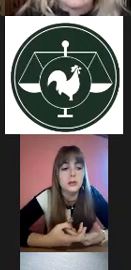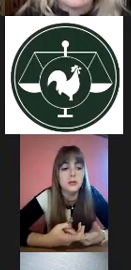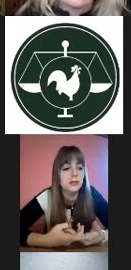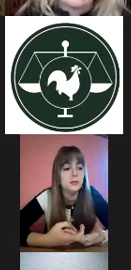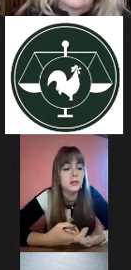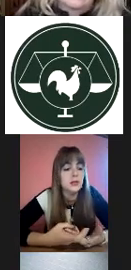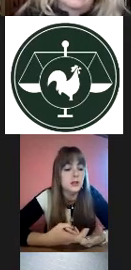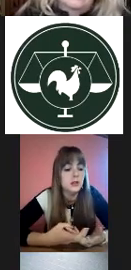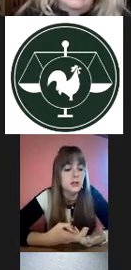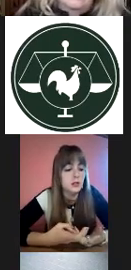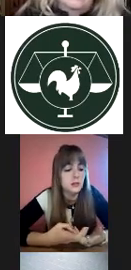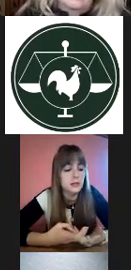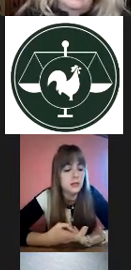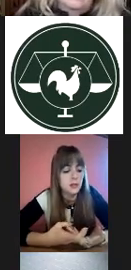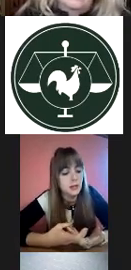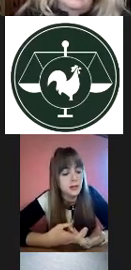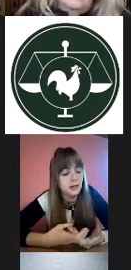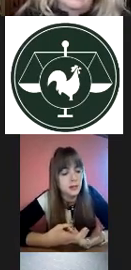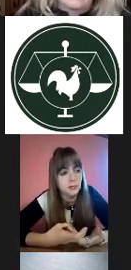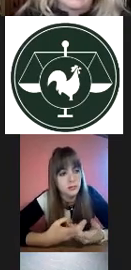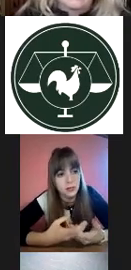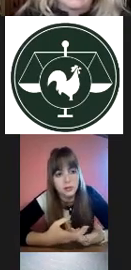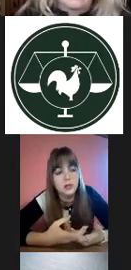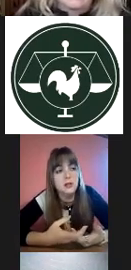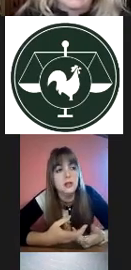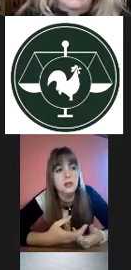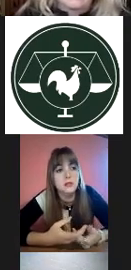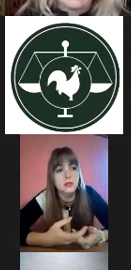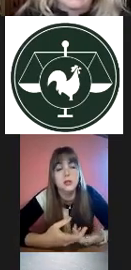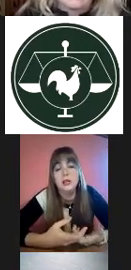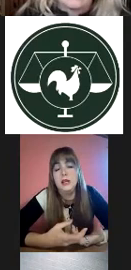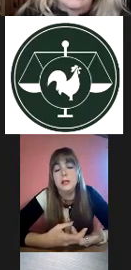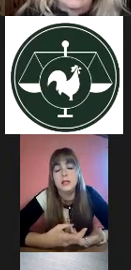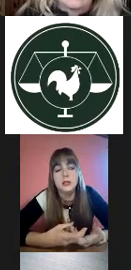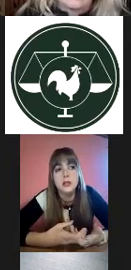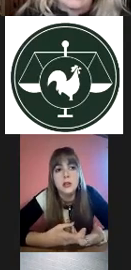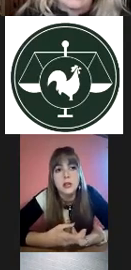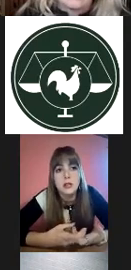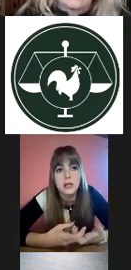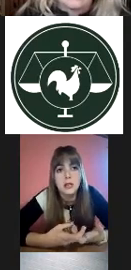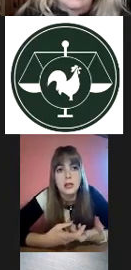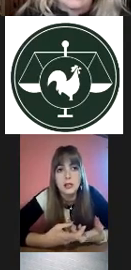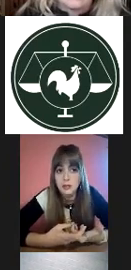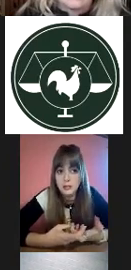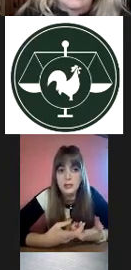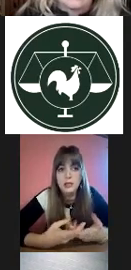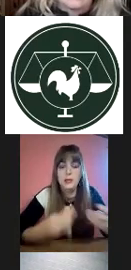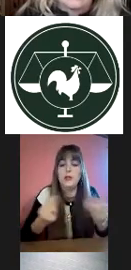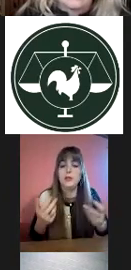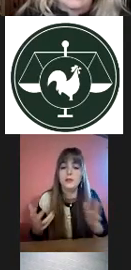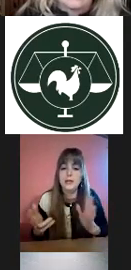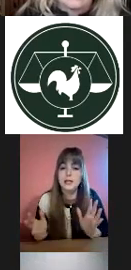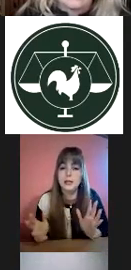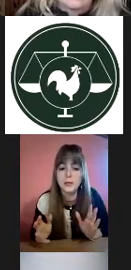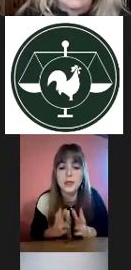lo sabe, ¿no? Nos ha pasado de ver situaciones de crueldad, de maltrato, y que la gente se indigne, pero